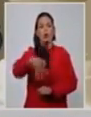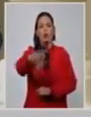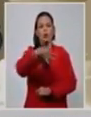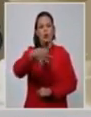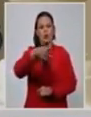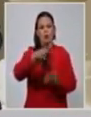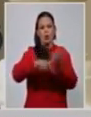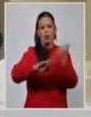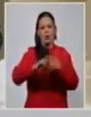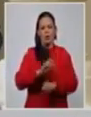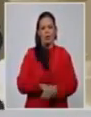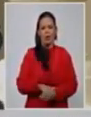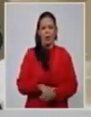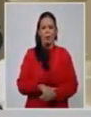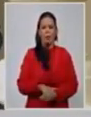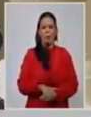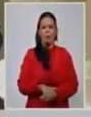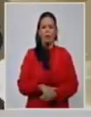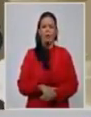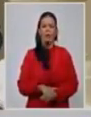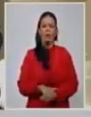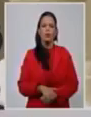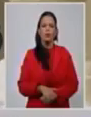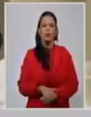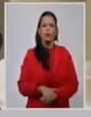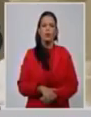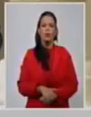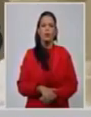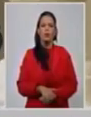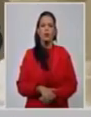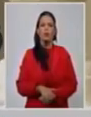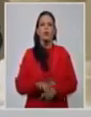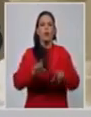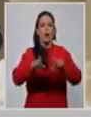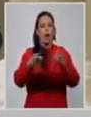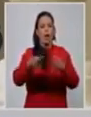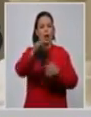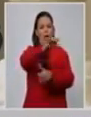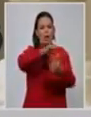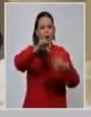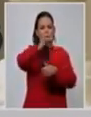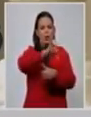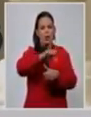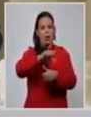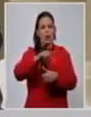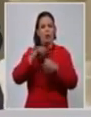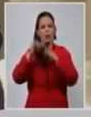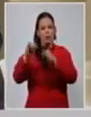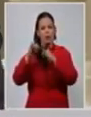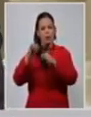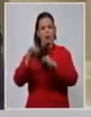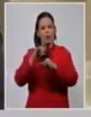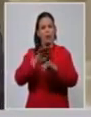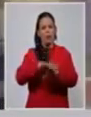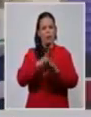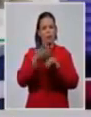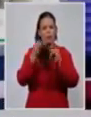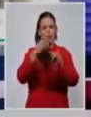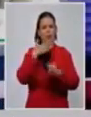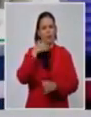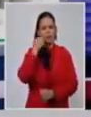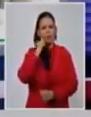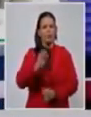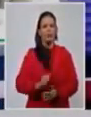supuesto, tendrán más información en otros espacios de Canal Caribe y el sistema informativo de la televisión cubana. Tengan muy buenos